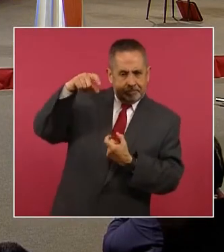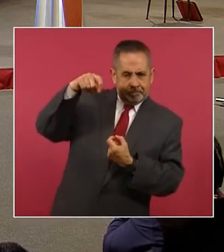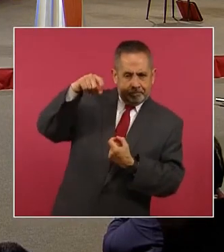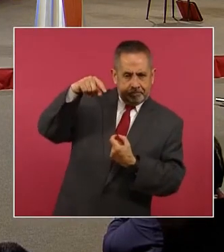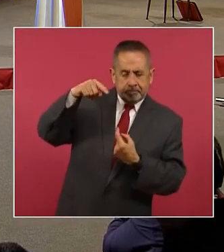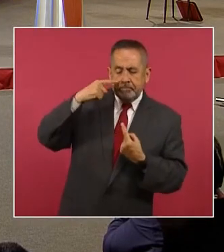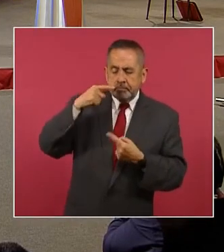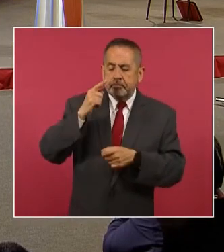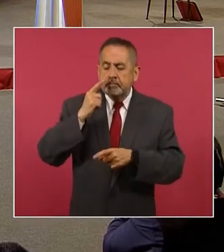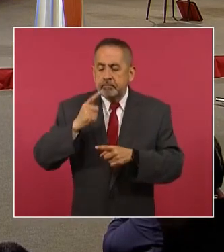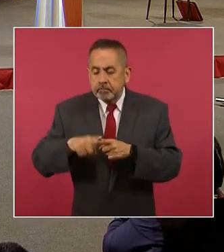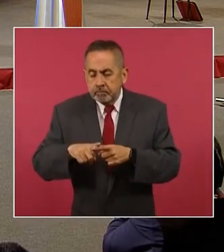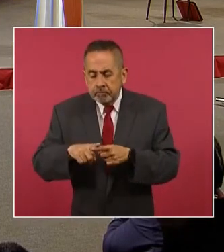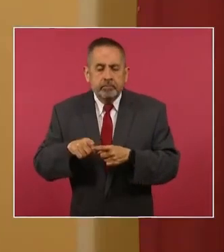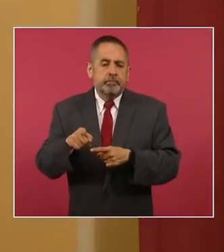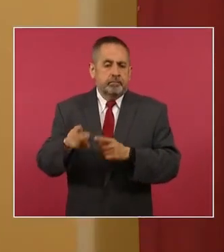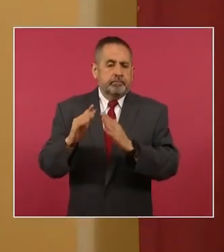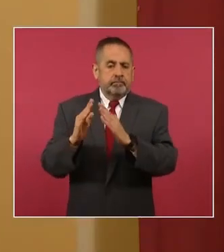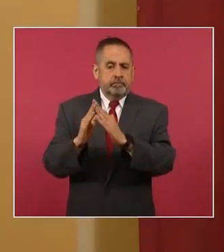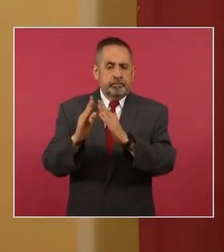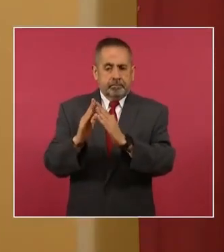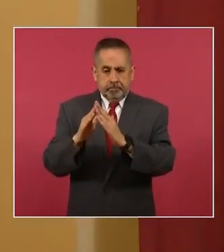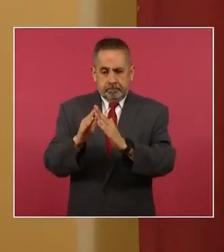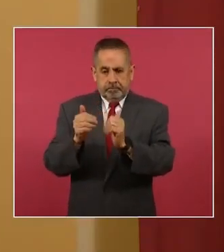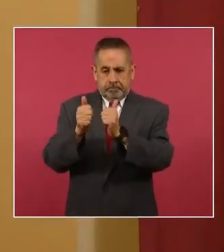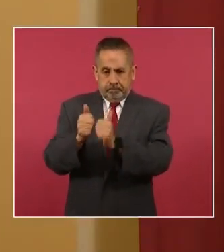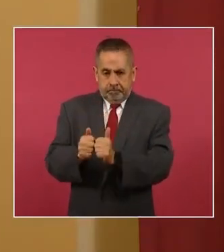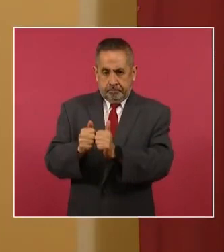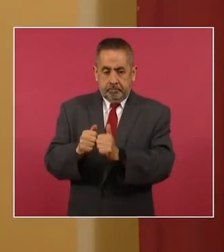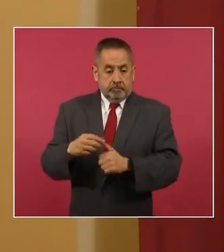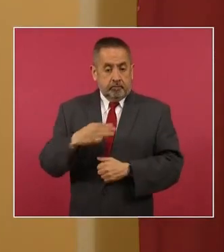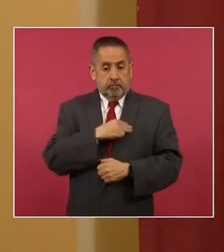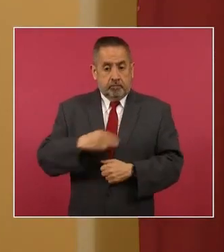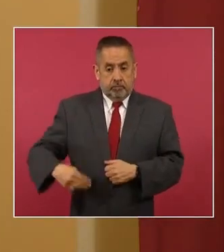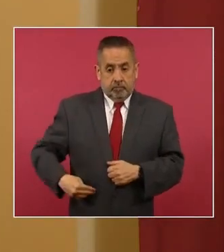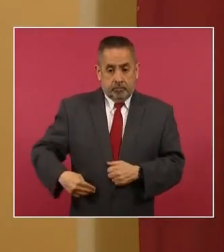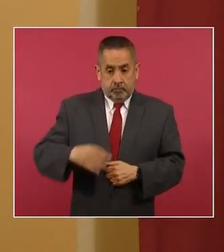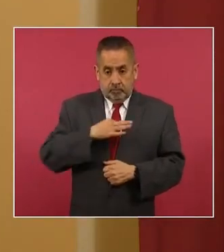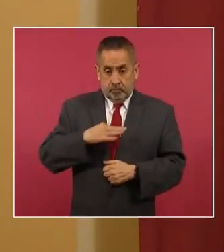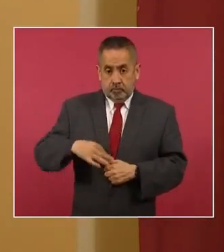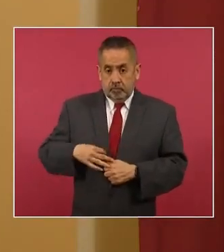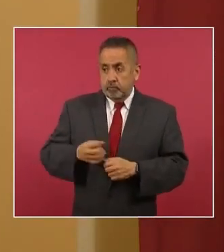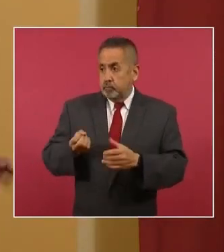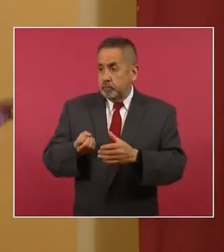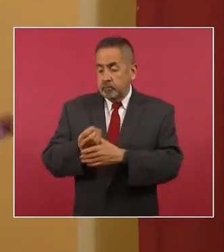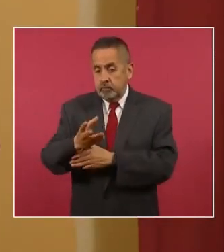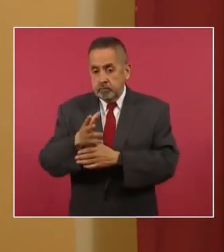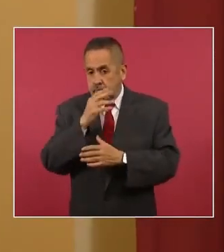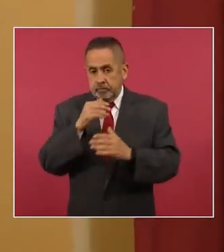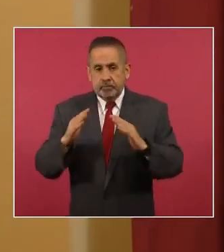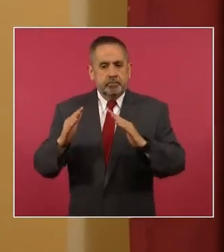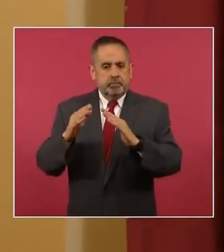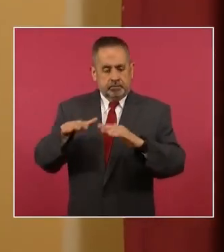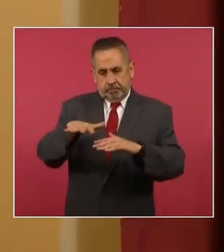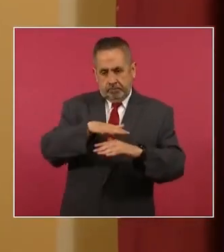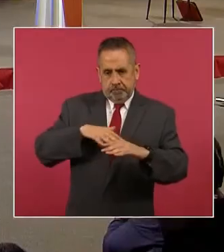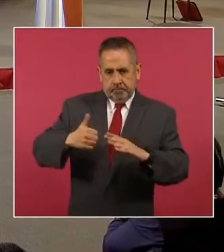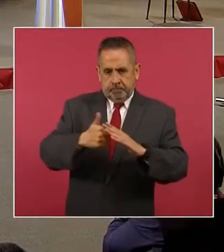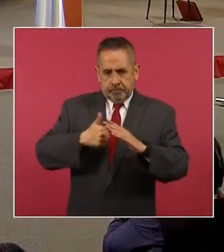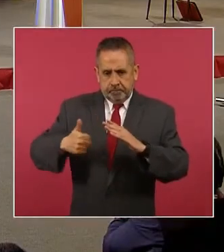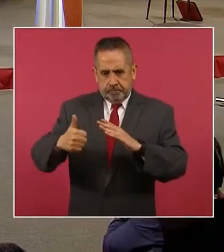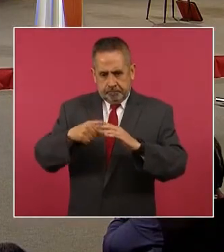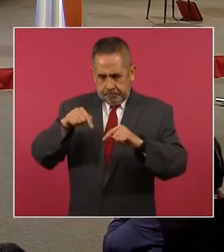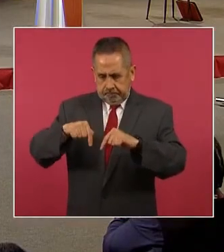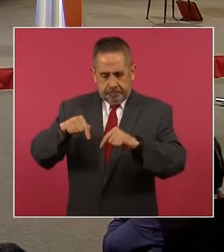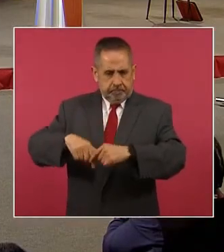y no puede salir del municipio de Toluca. En atención precisamente a la instrucción